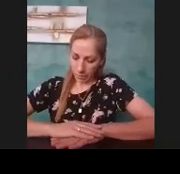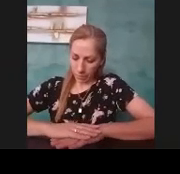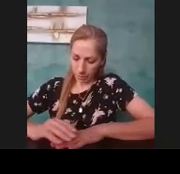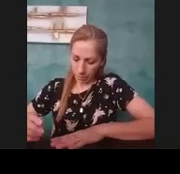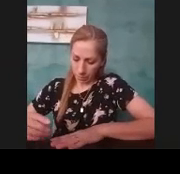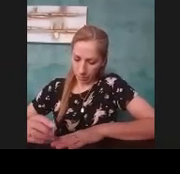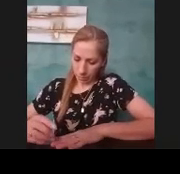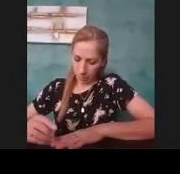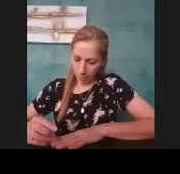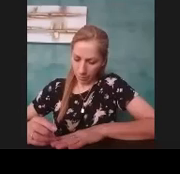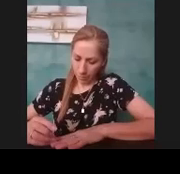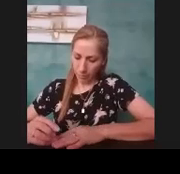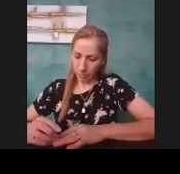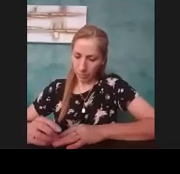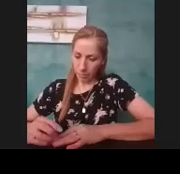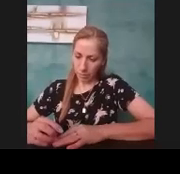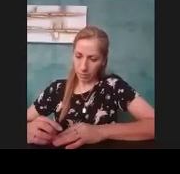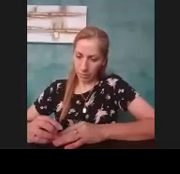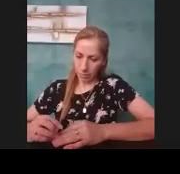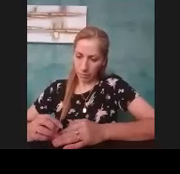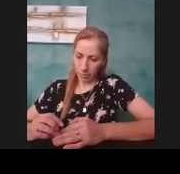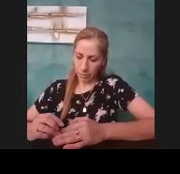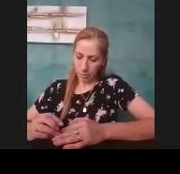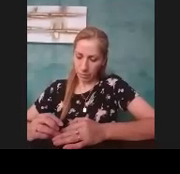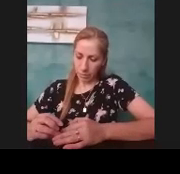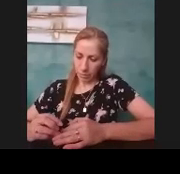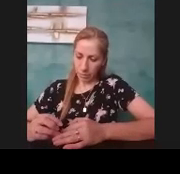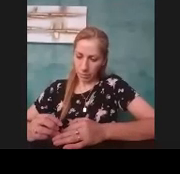¿Cómo sería lo ideal?